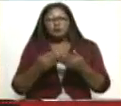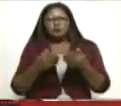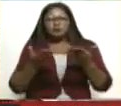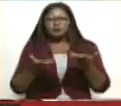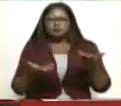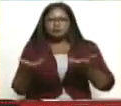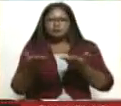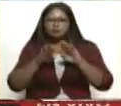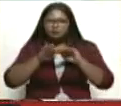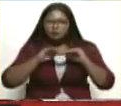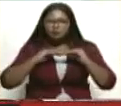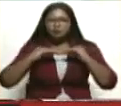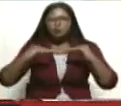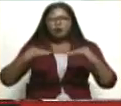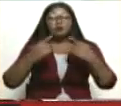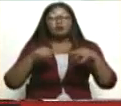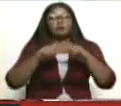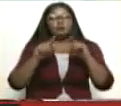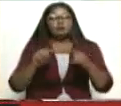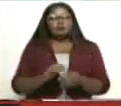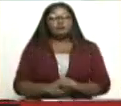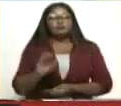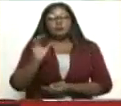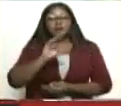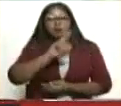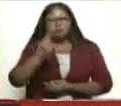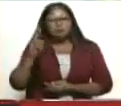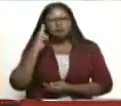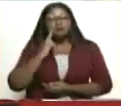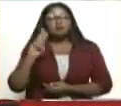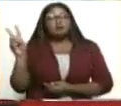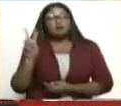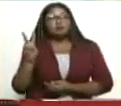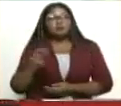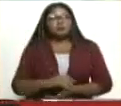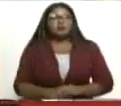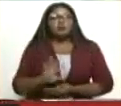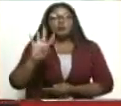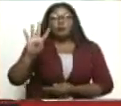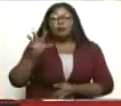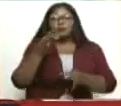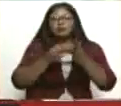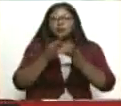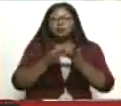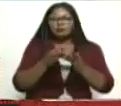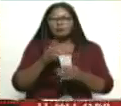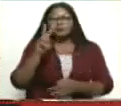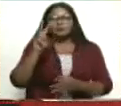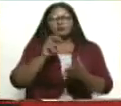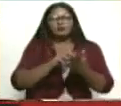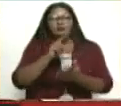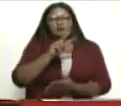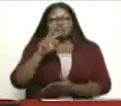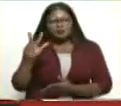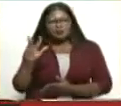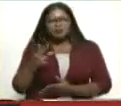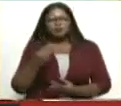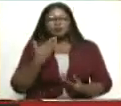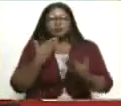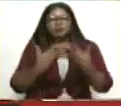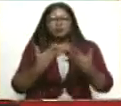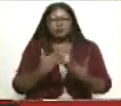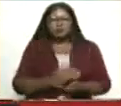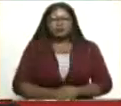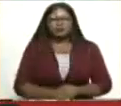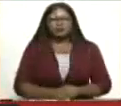imparcial. Caracas, República Bolivariana de Venezuela, 4 de septiembre del 2023. Muchísimas gracias a